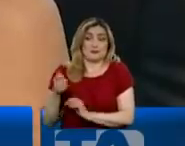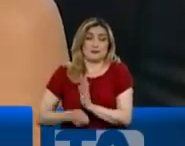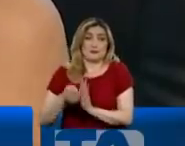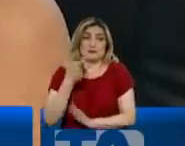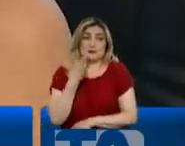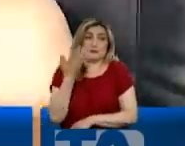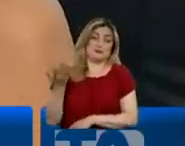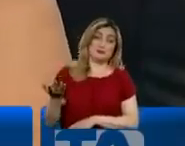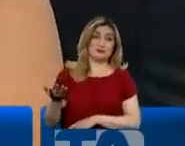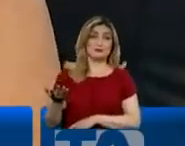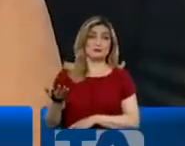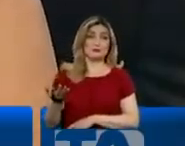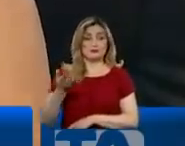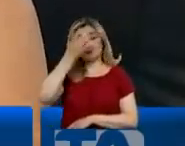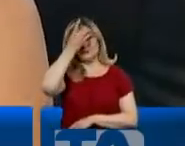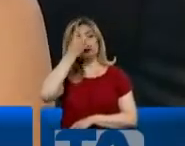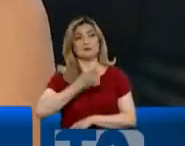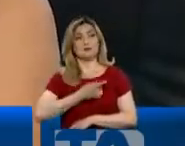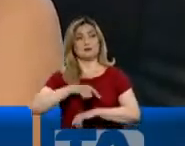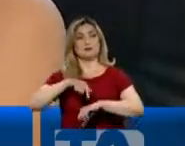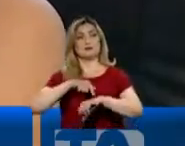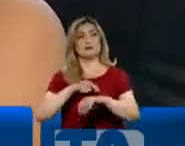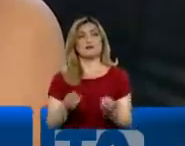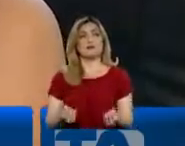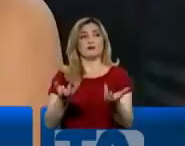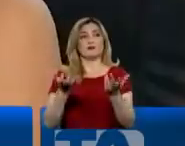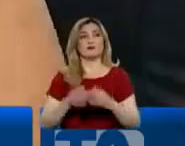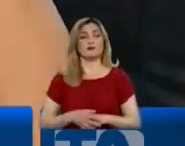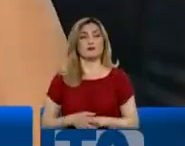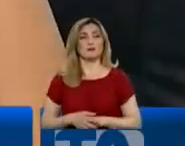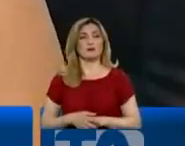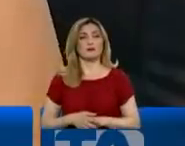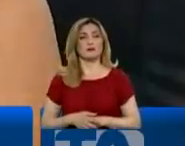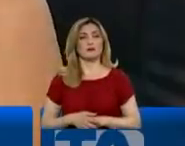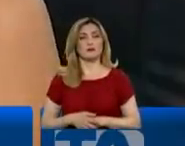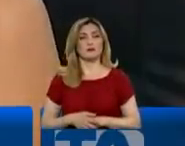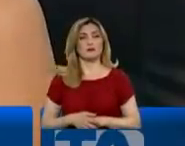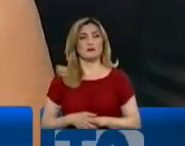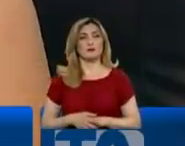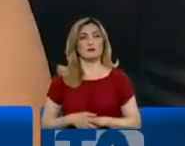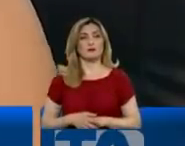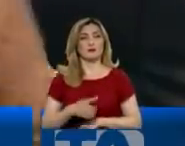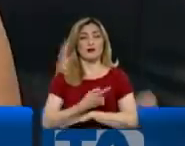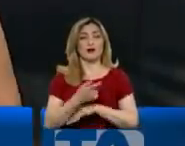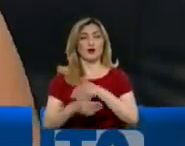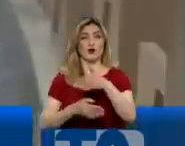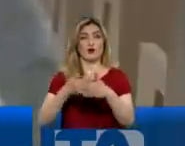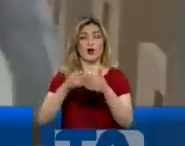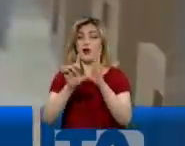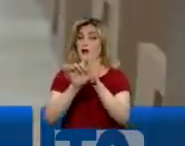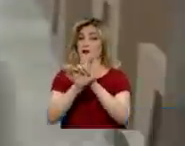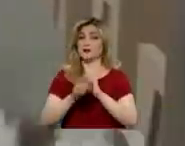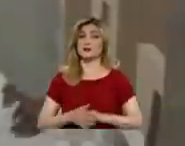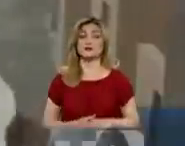bueno vamos a determinar el tiempo y en estos días estamos ya haciendo lo que se tiene que hacer dentro del marco legal